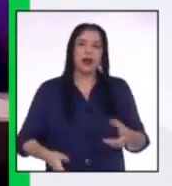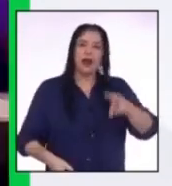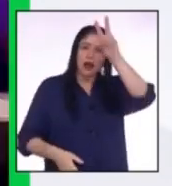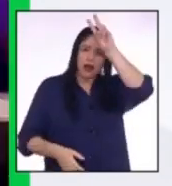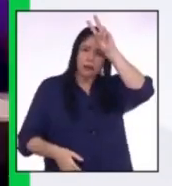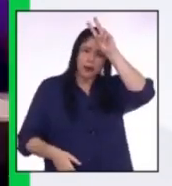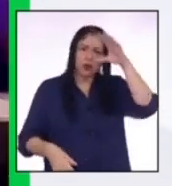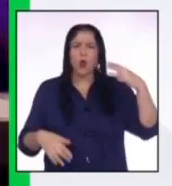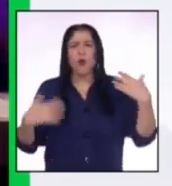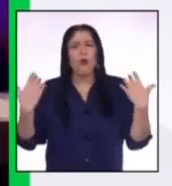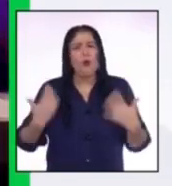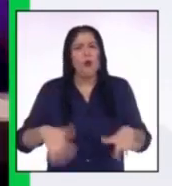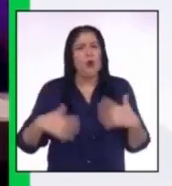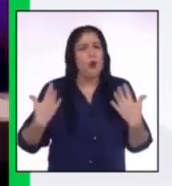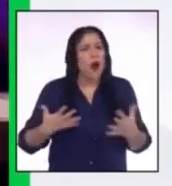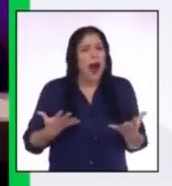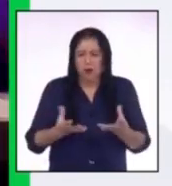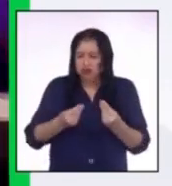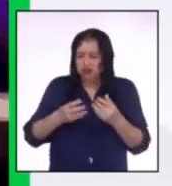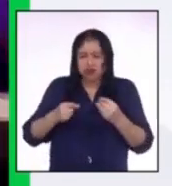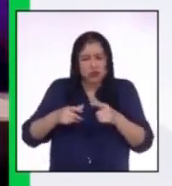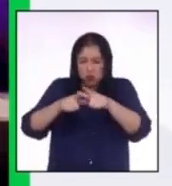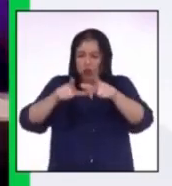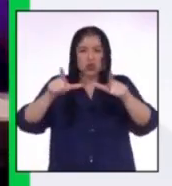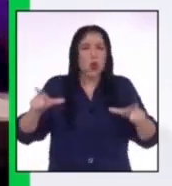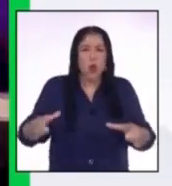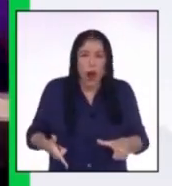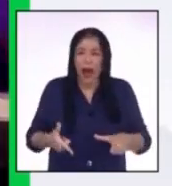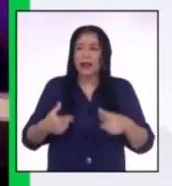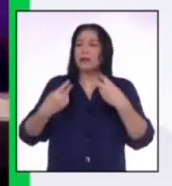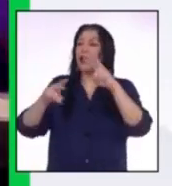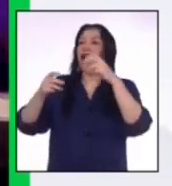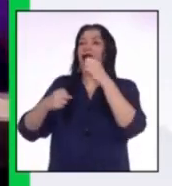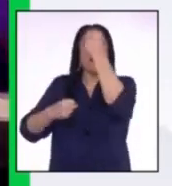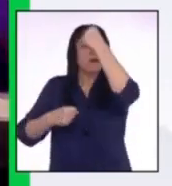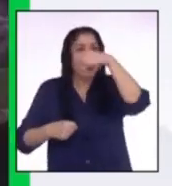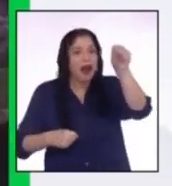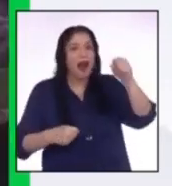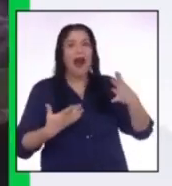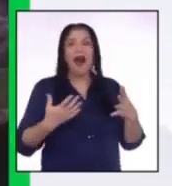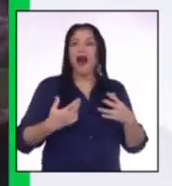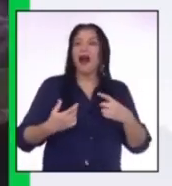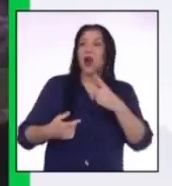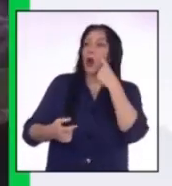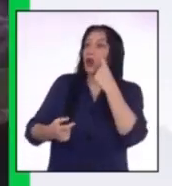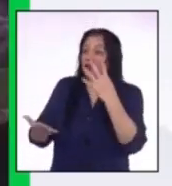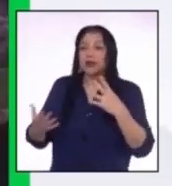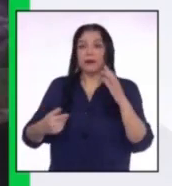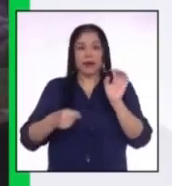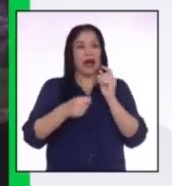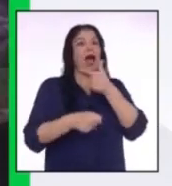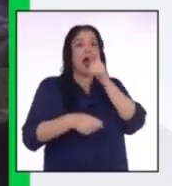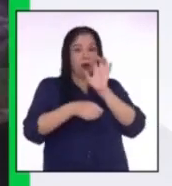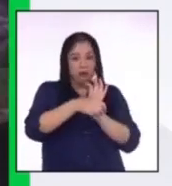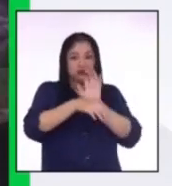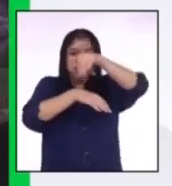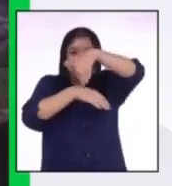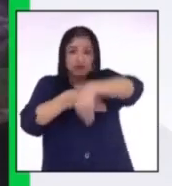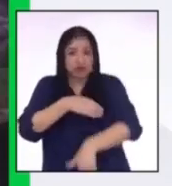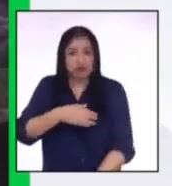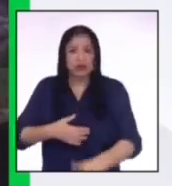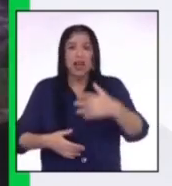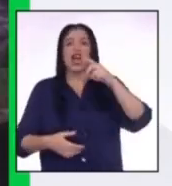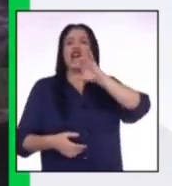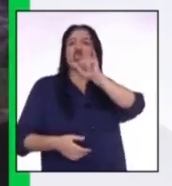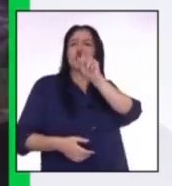perú es un país que increíble para poder viajar explorar y tener aventuras esta es la catarata de un día que ni siquiera sabíamos que